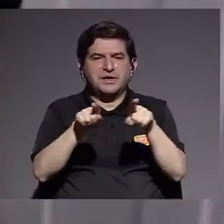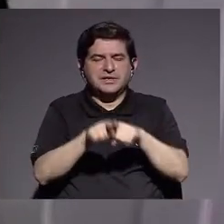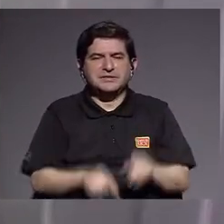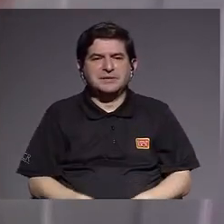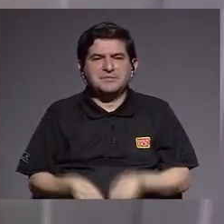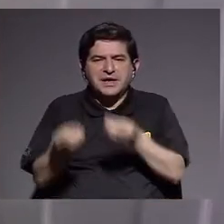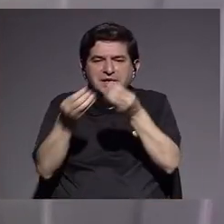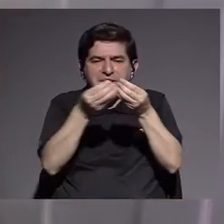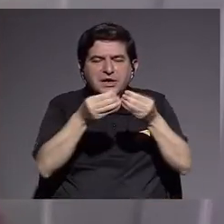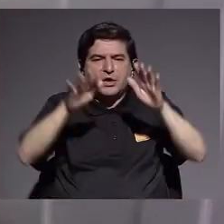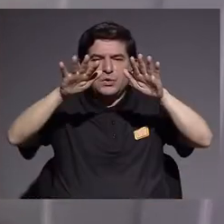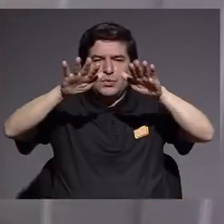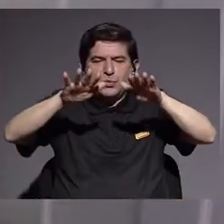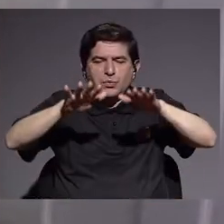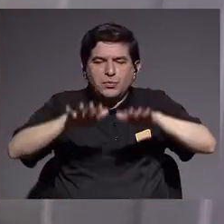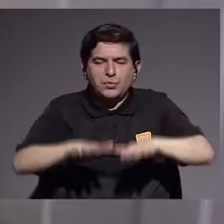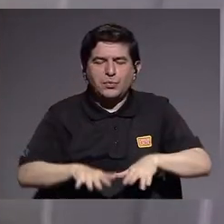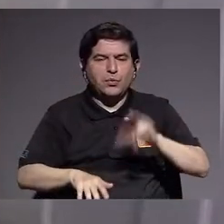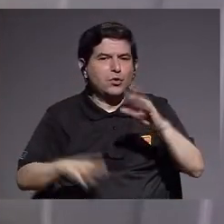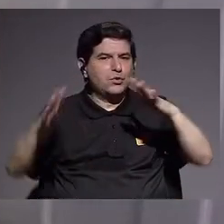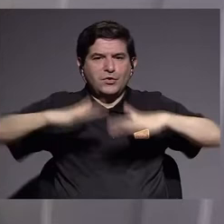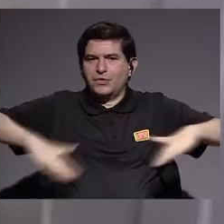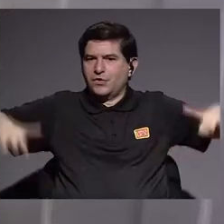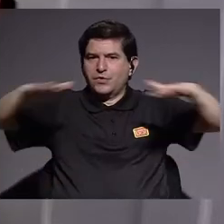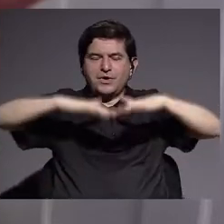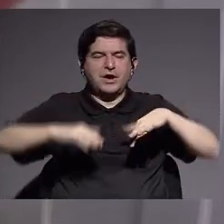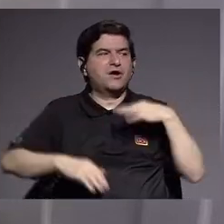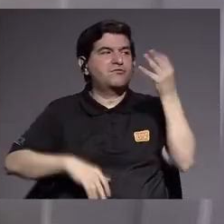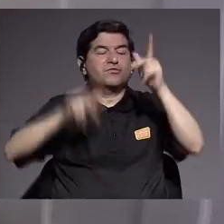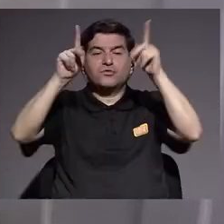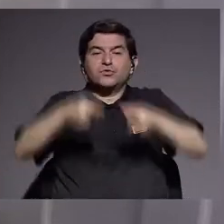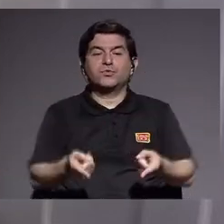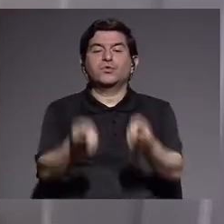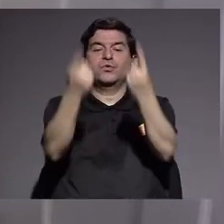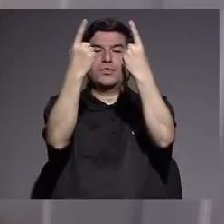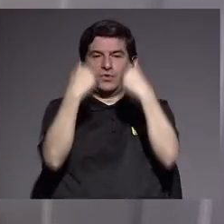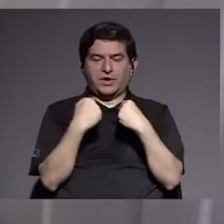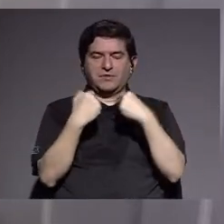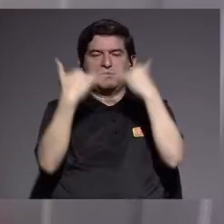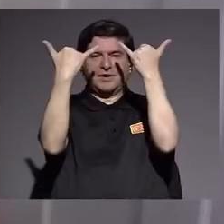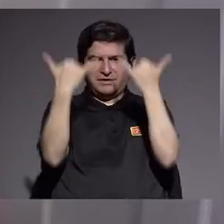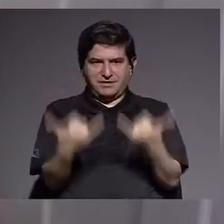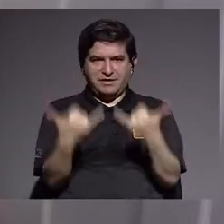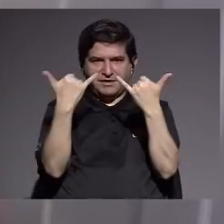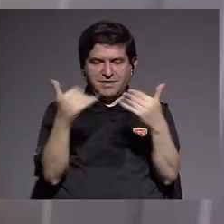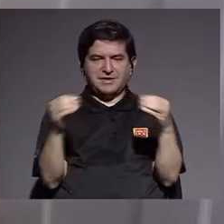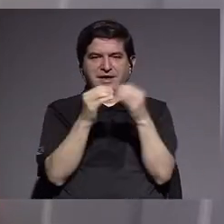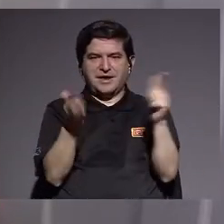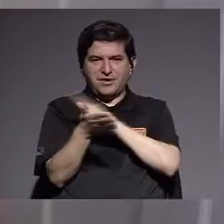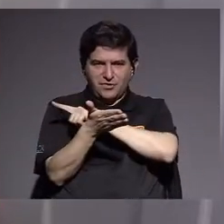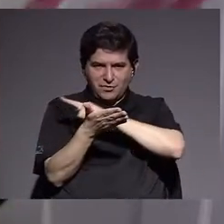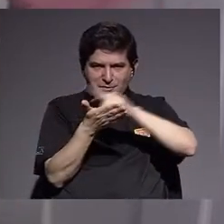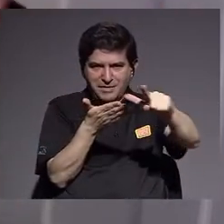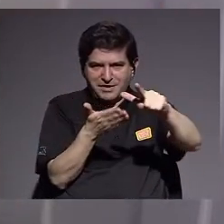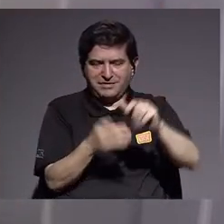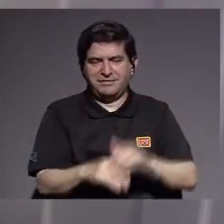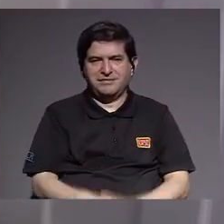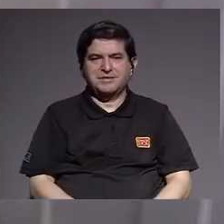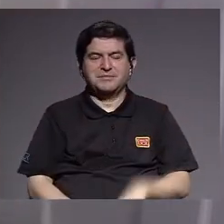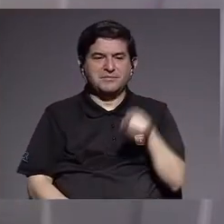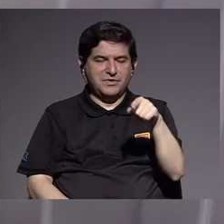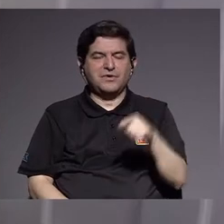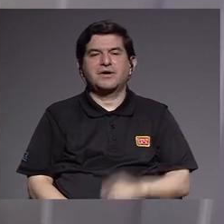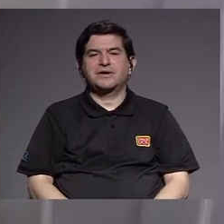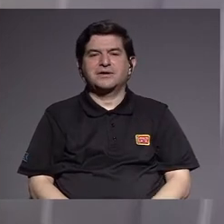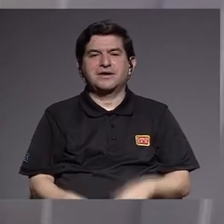y vaya precipitando también y ya no quieran también al cliente para que el próximo paciente que viene y esté lo más